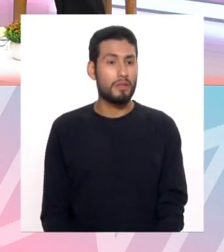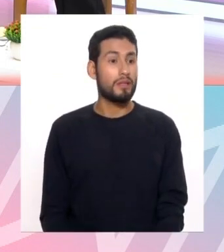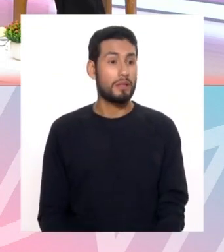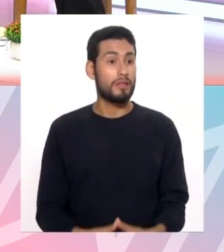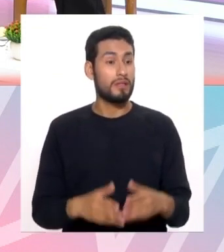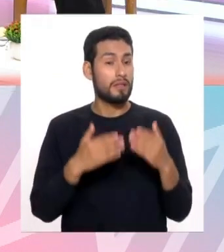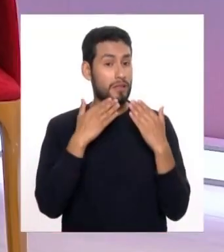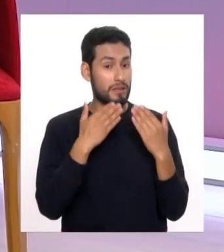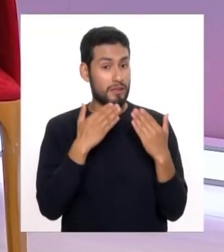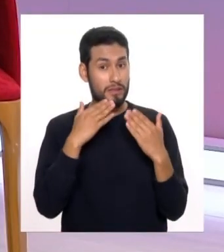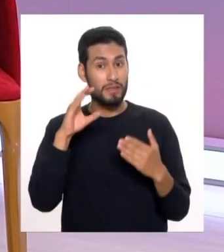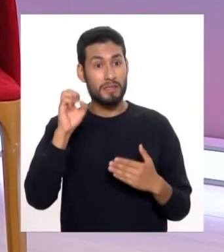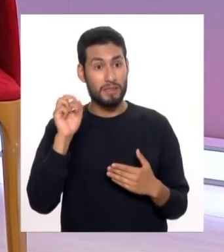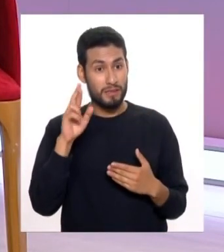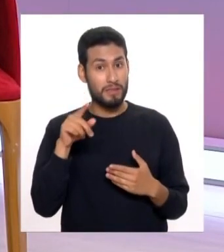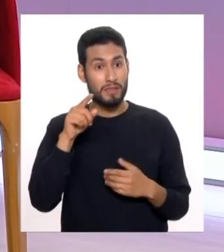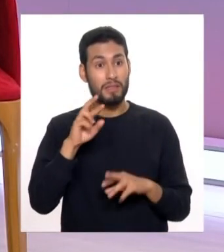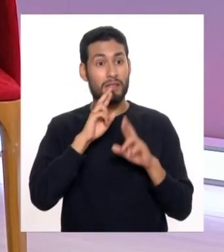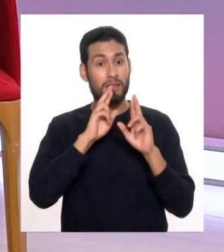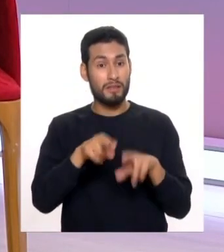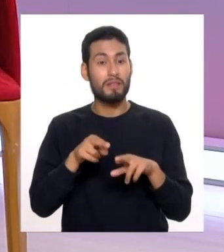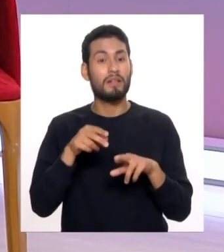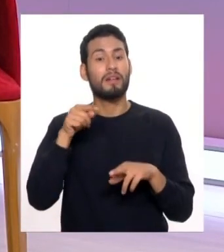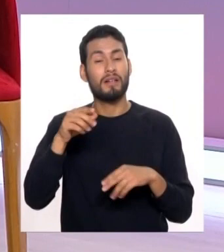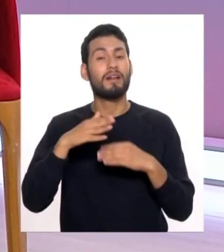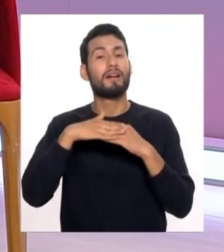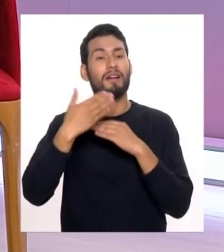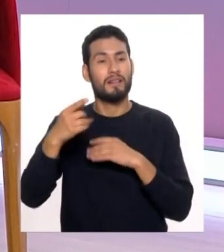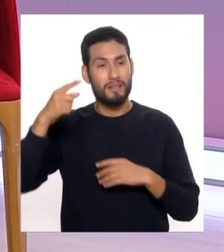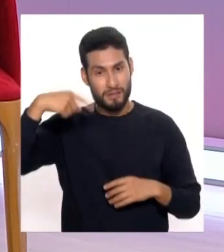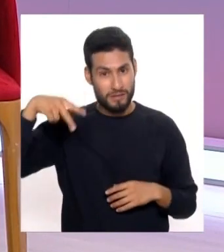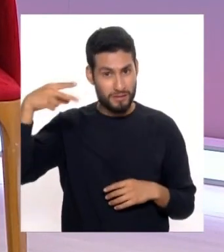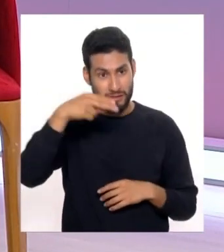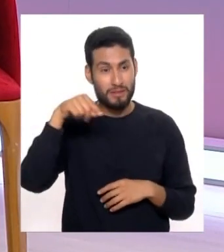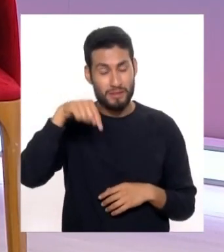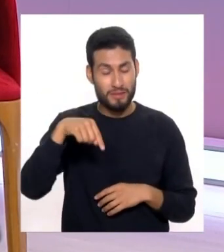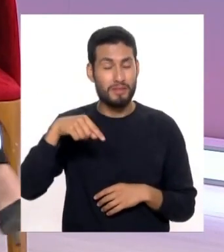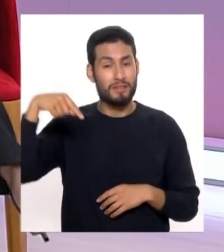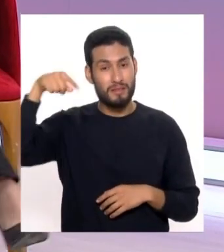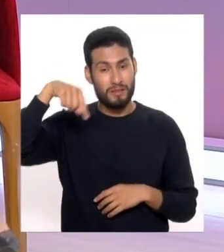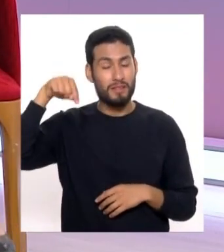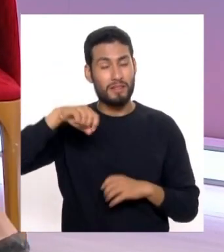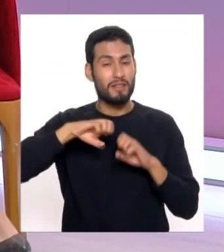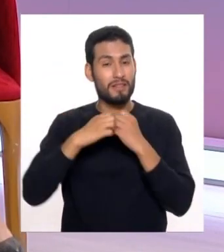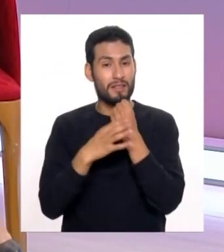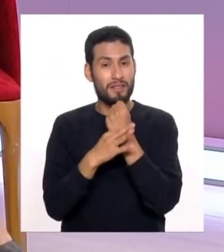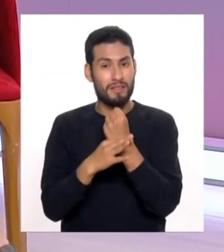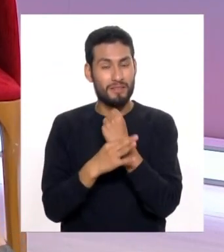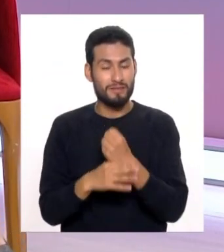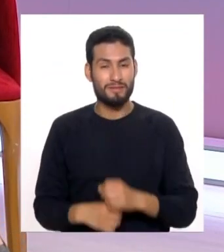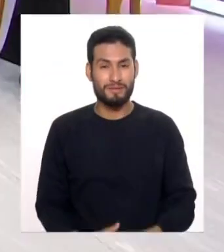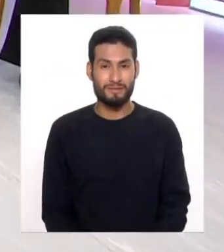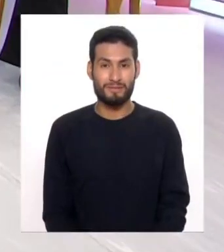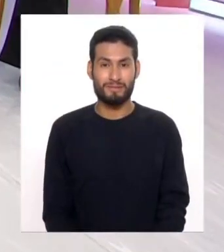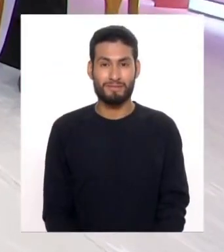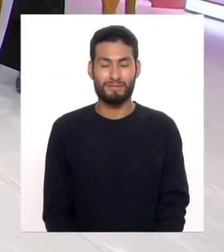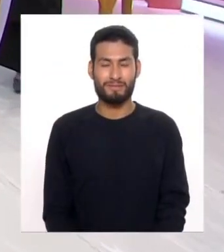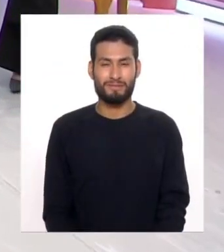Muchísimas gracias, César. La respuesta la vamos a dar después del corte. Con esto ya volvemos aquí en Cuerpo Médico.